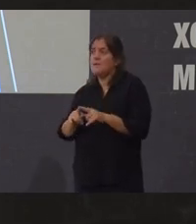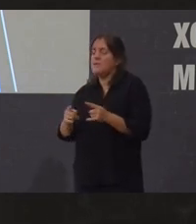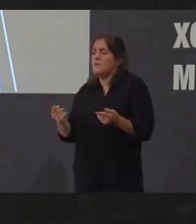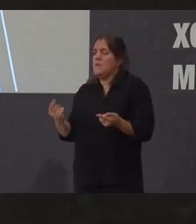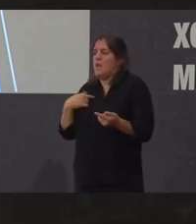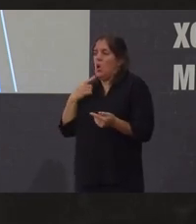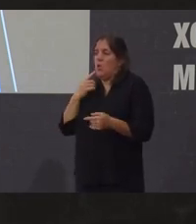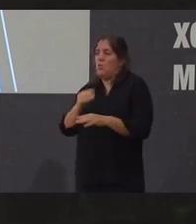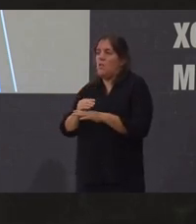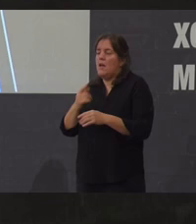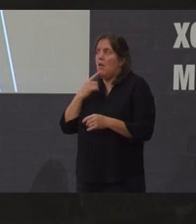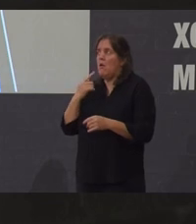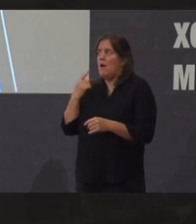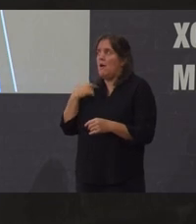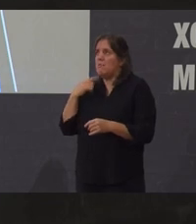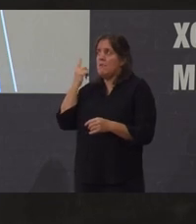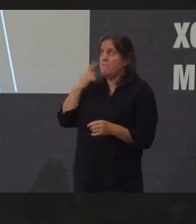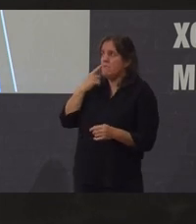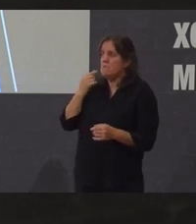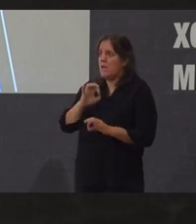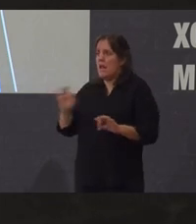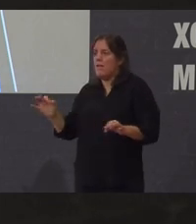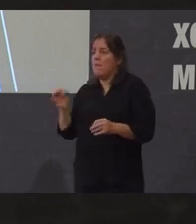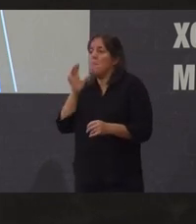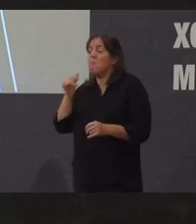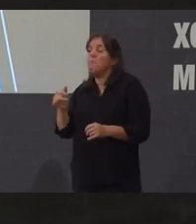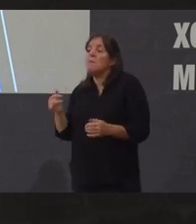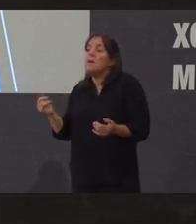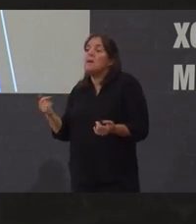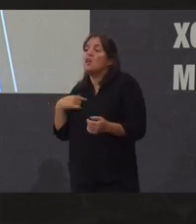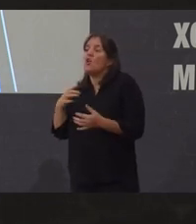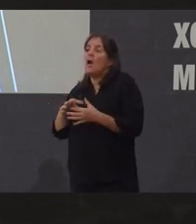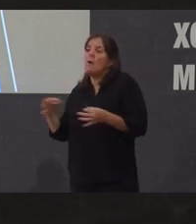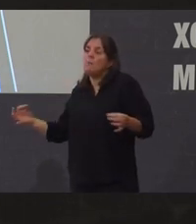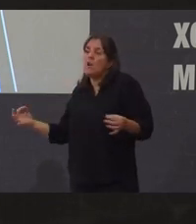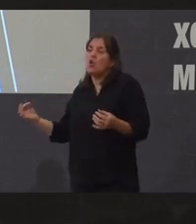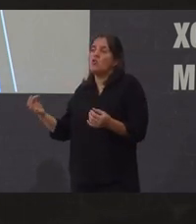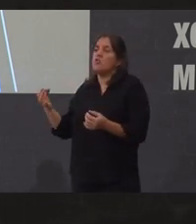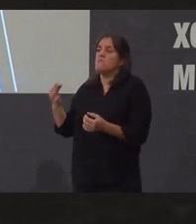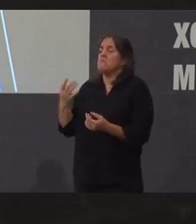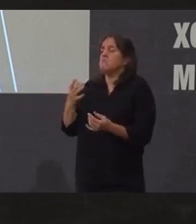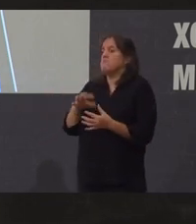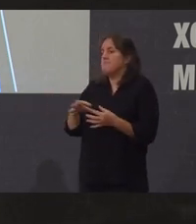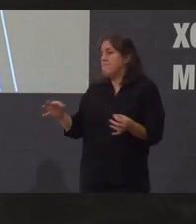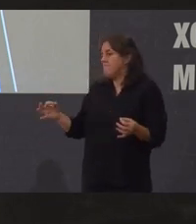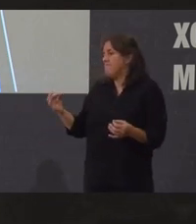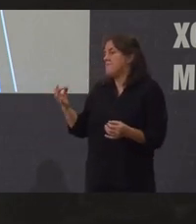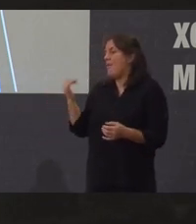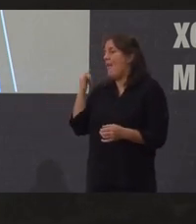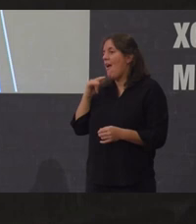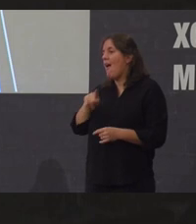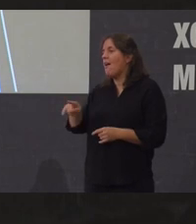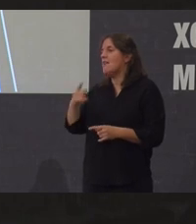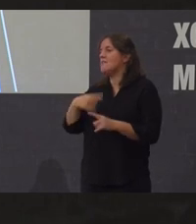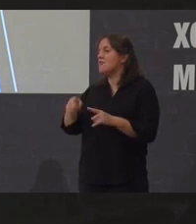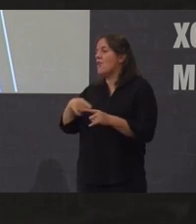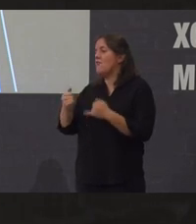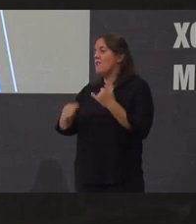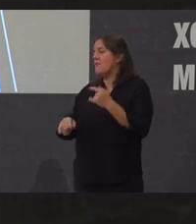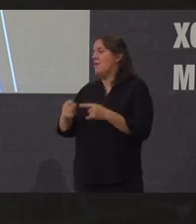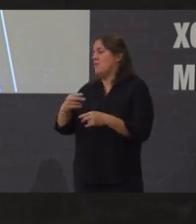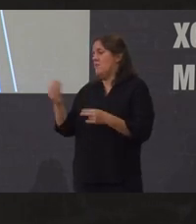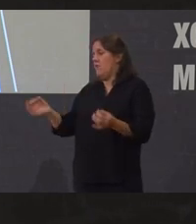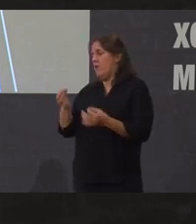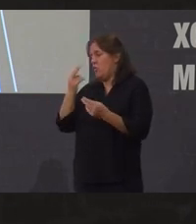non o pillen, pero supoño que sí, con estos amigotes que ten, estas cousas, eu creo que sí que acabarán